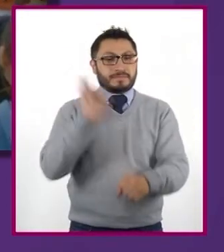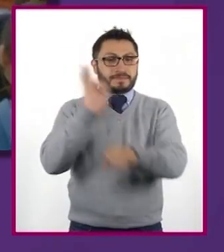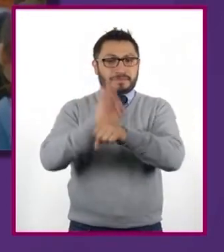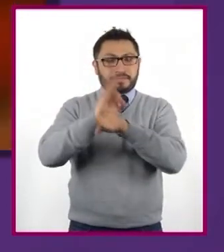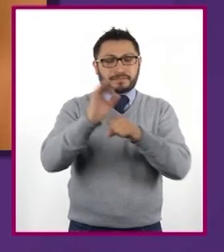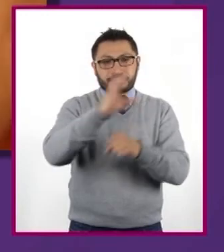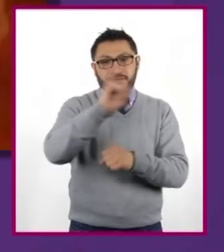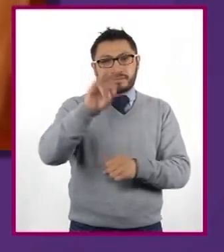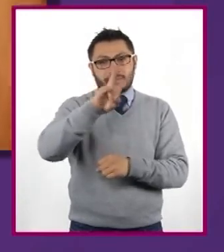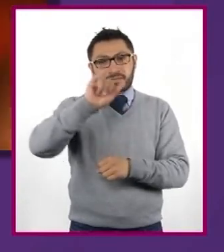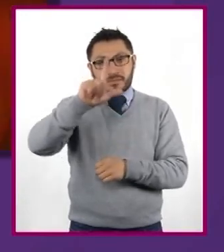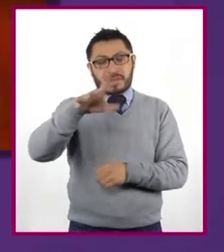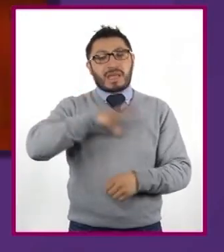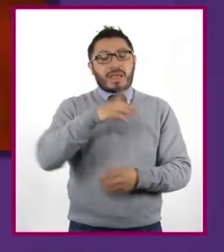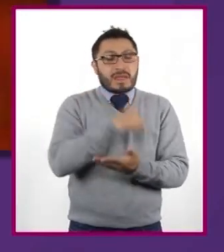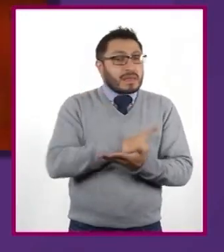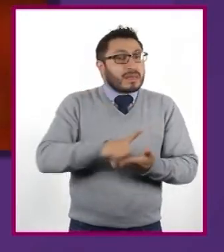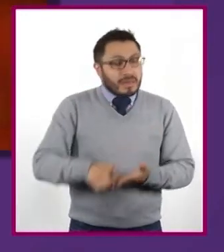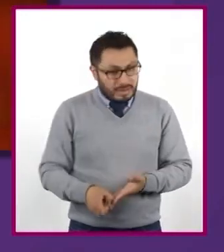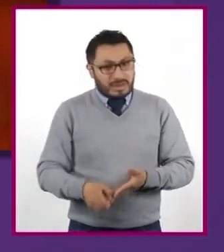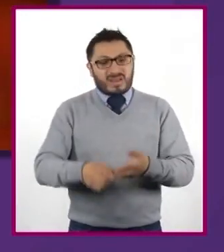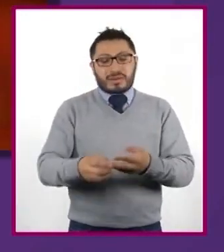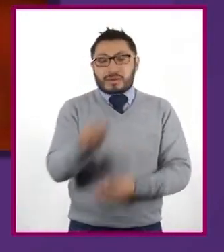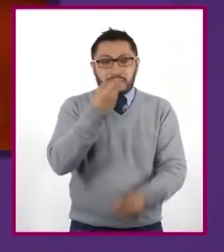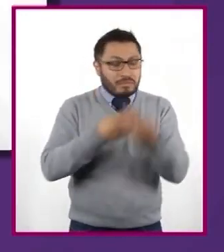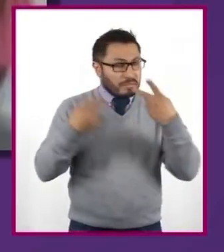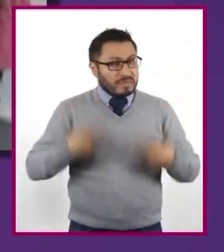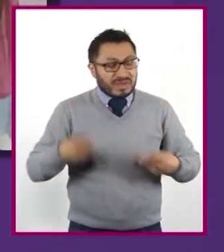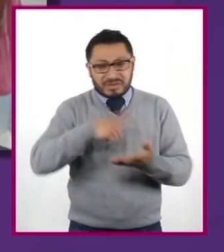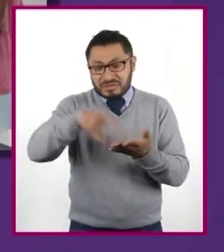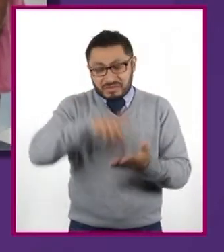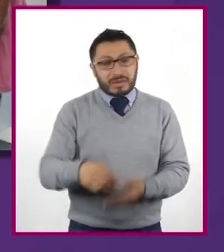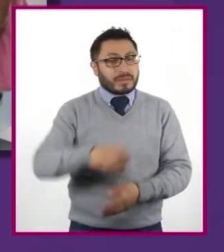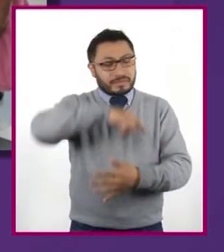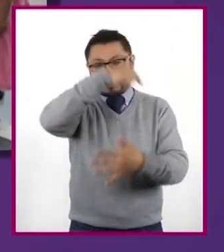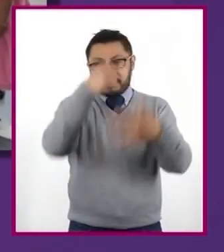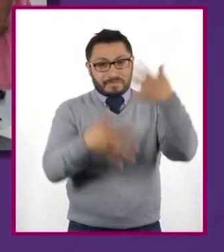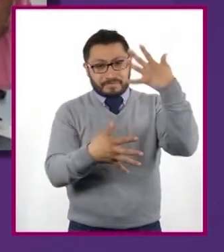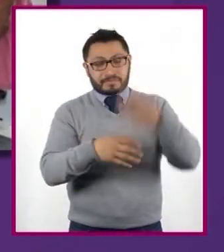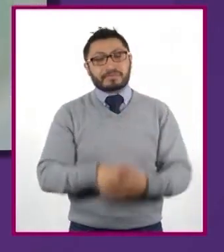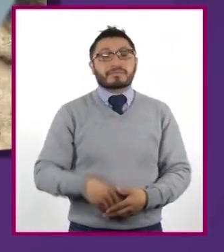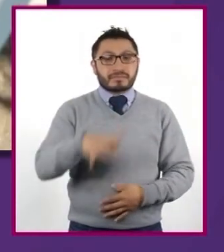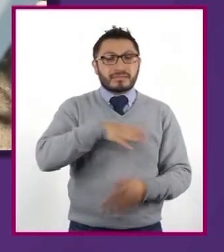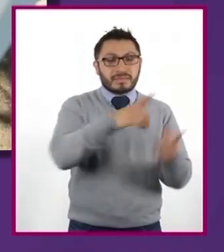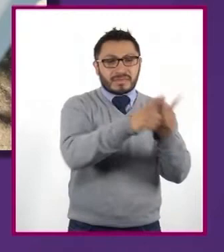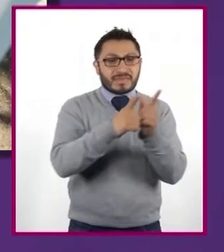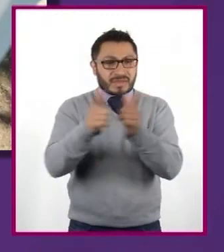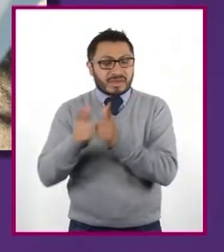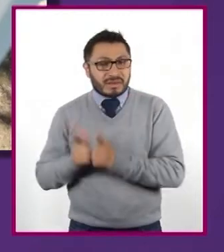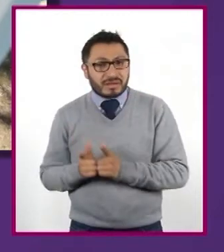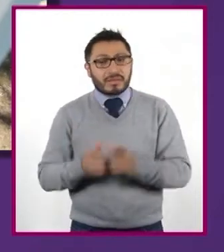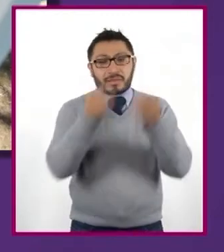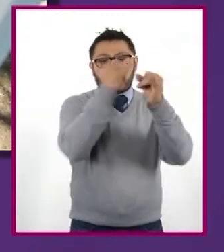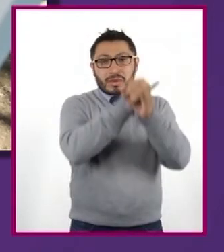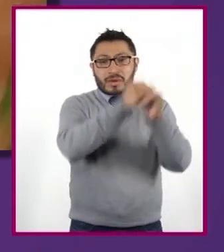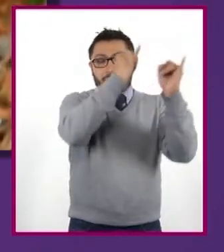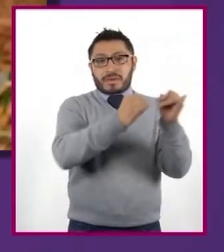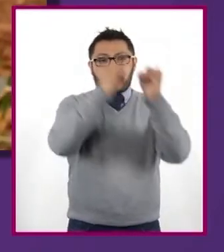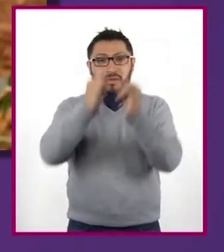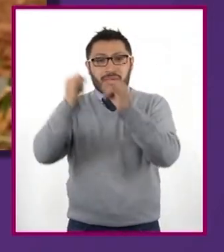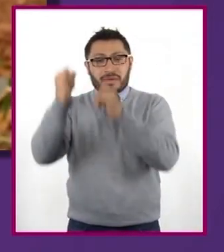protección civil, derechos de los consumidores, entre otros. Estos colectivos son independientes y